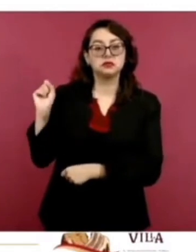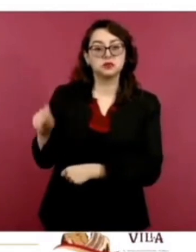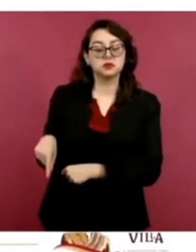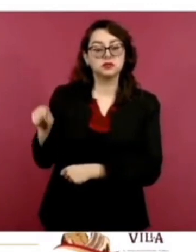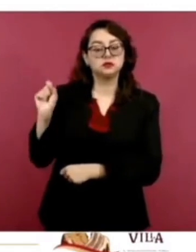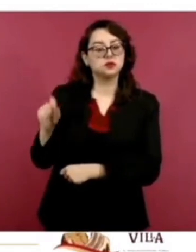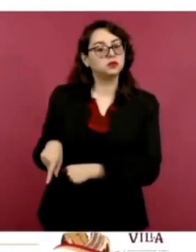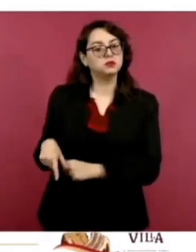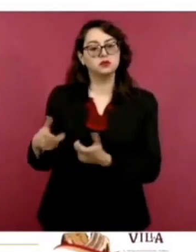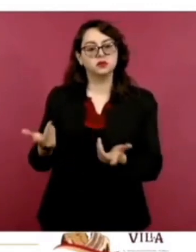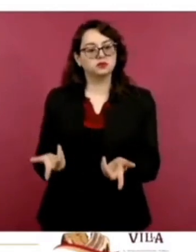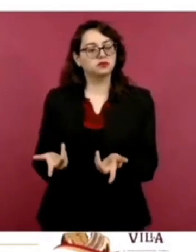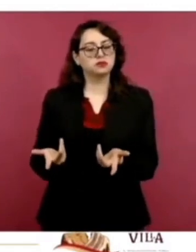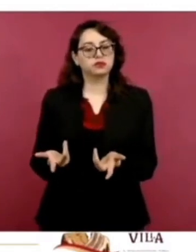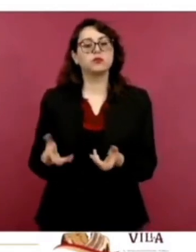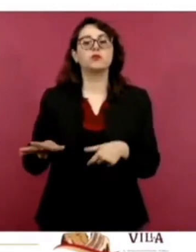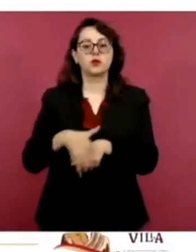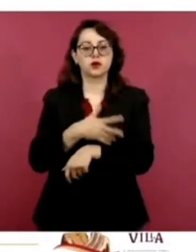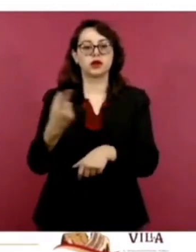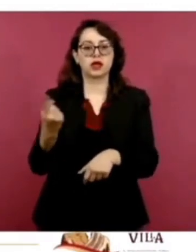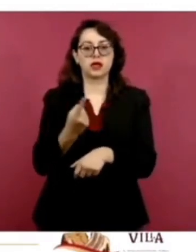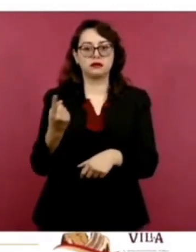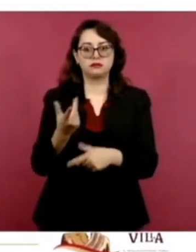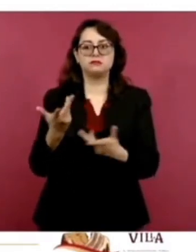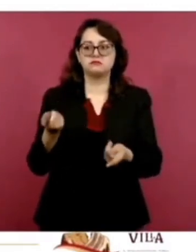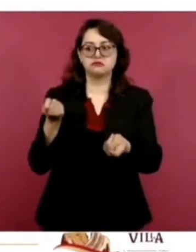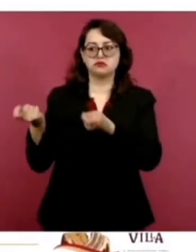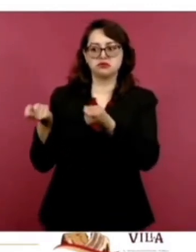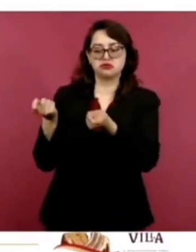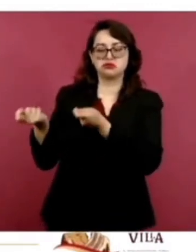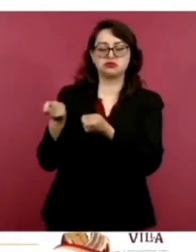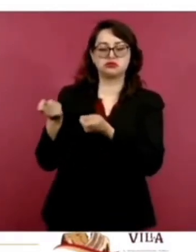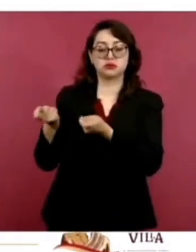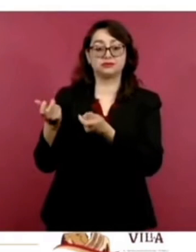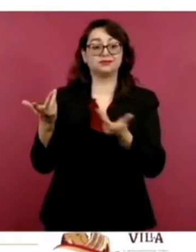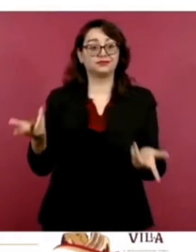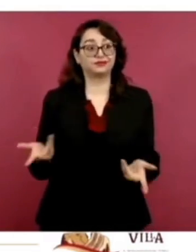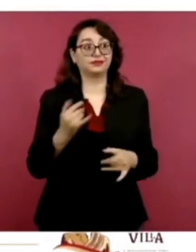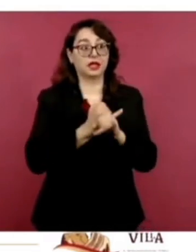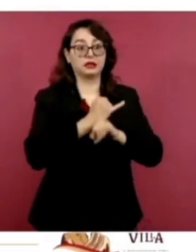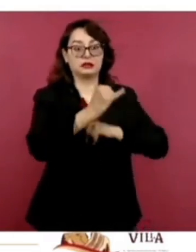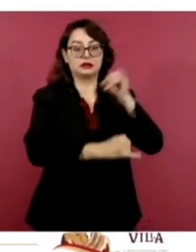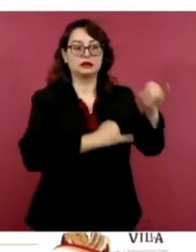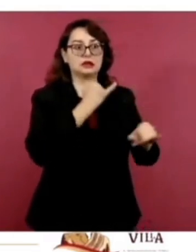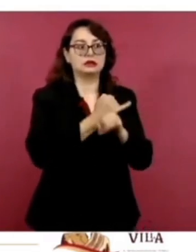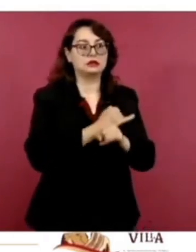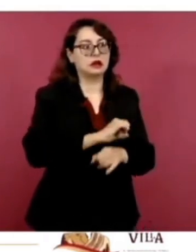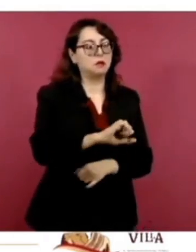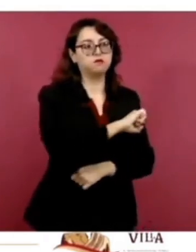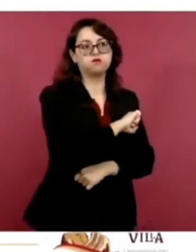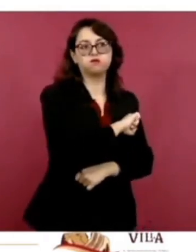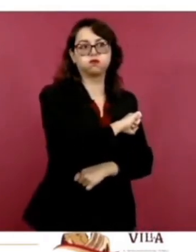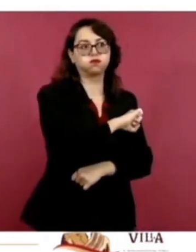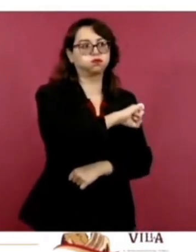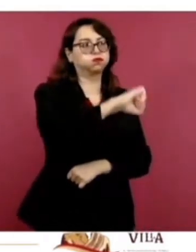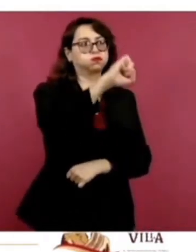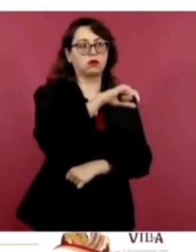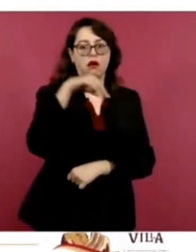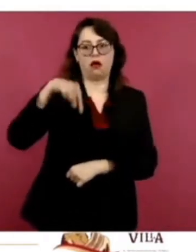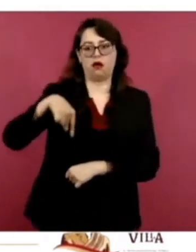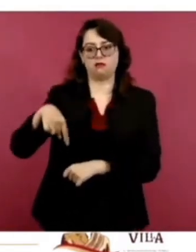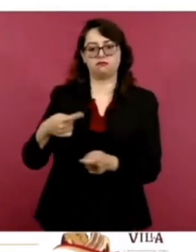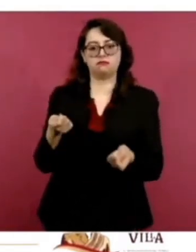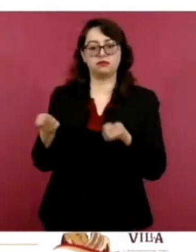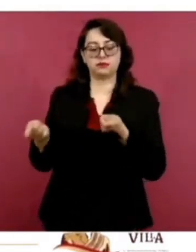presión internacional en los precios de los combustibles el corte de Catorce de septiembre la mezcla mexicana